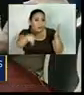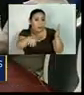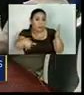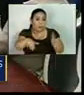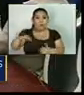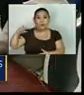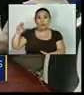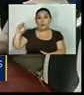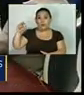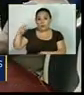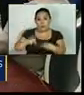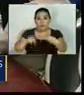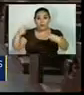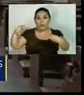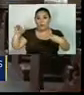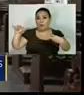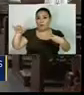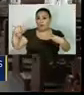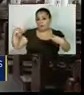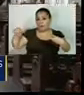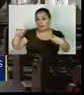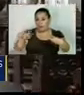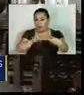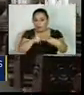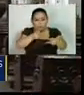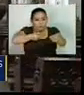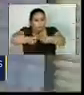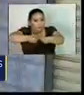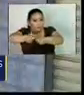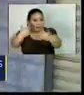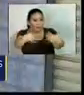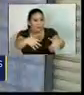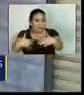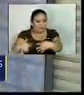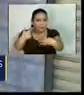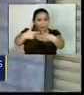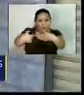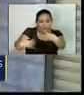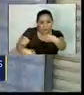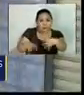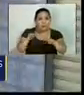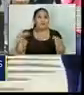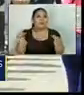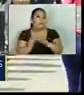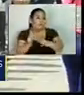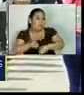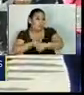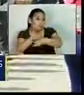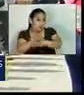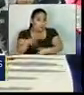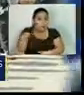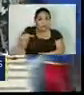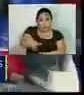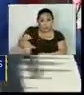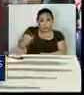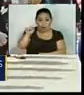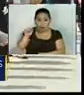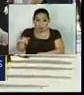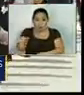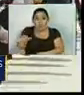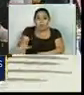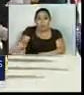Cuenca y Guayaquil sobre la regulación de varias actividades. Aparte de todo, también les contamos que Daule es el primer